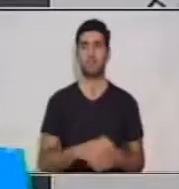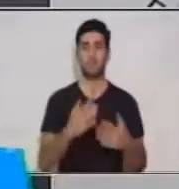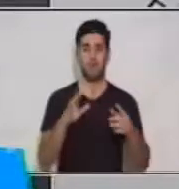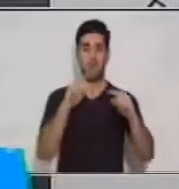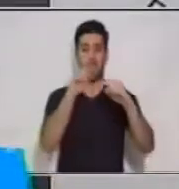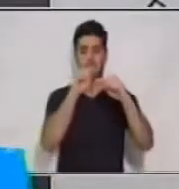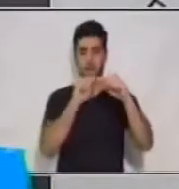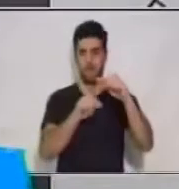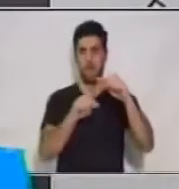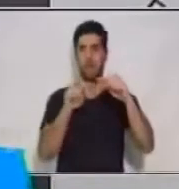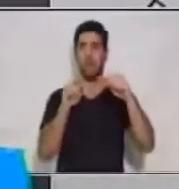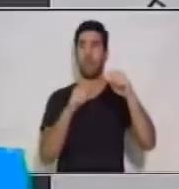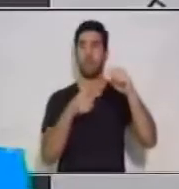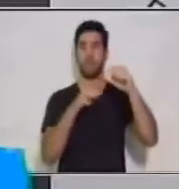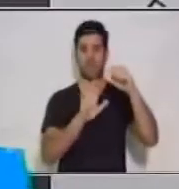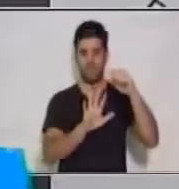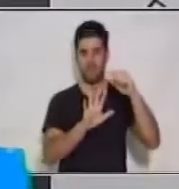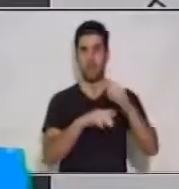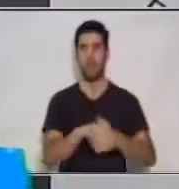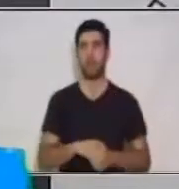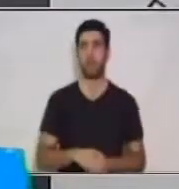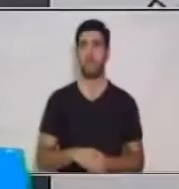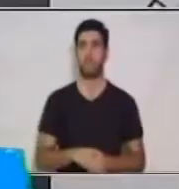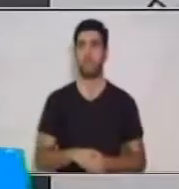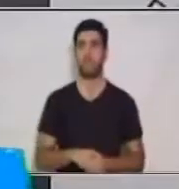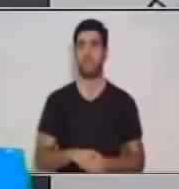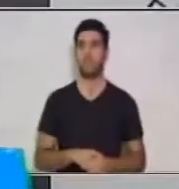dividido el lado B, que es 5.